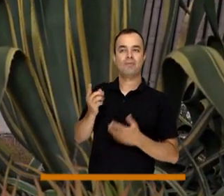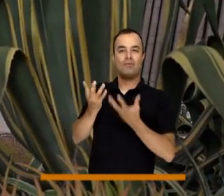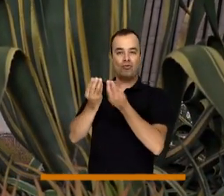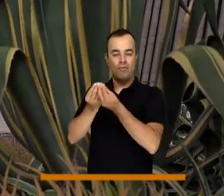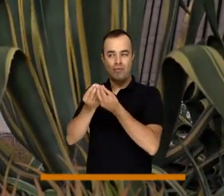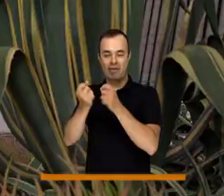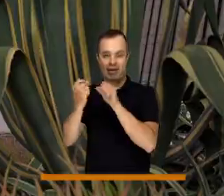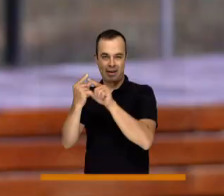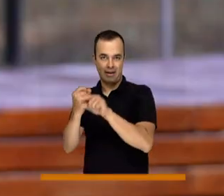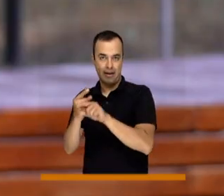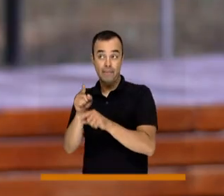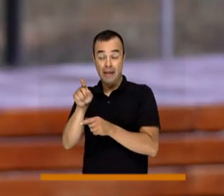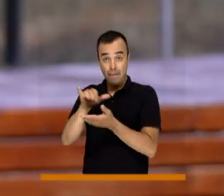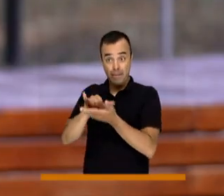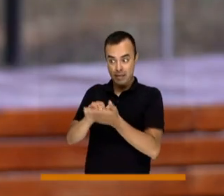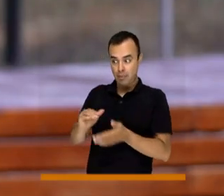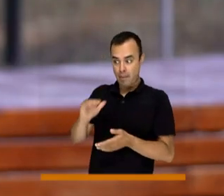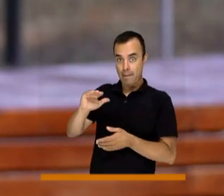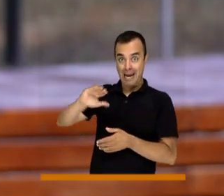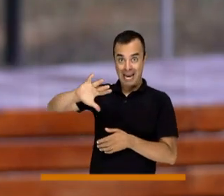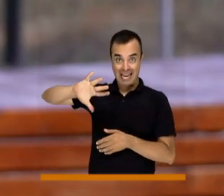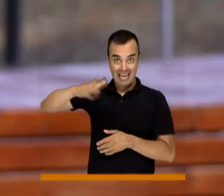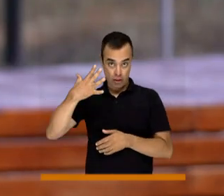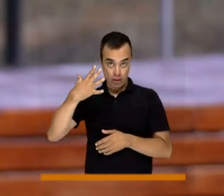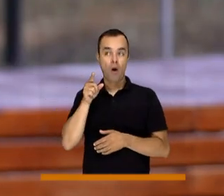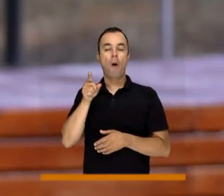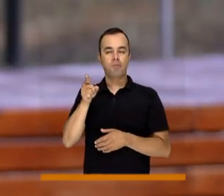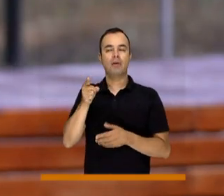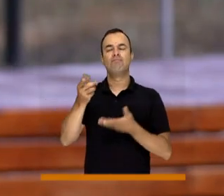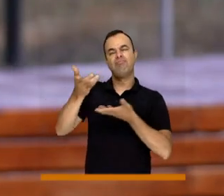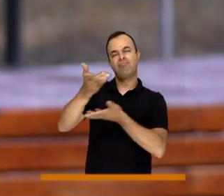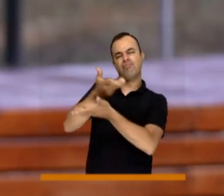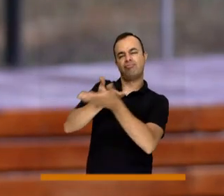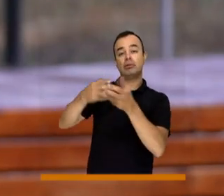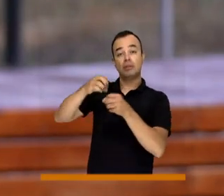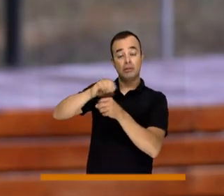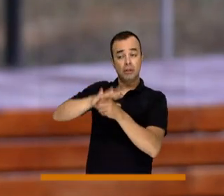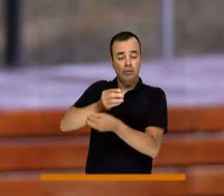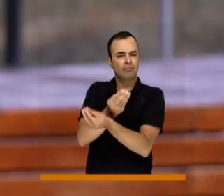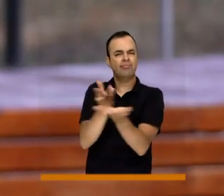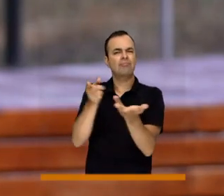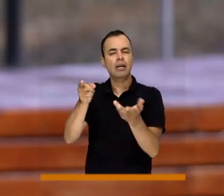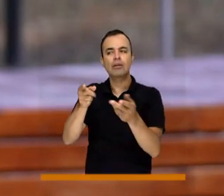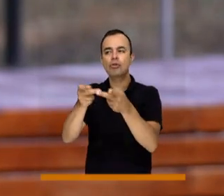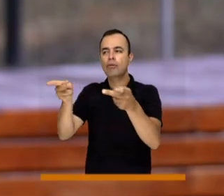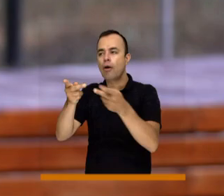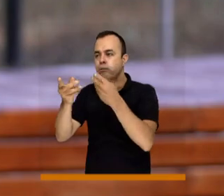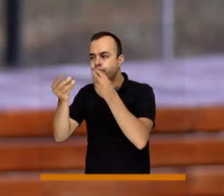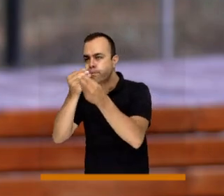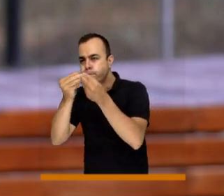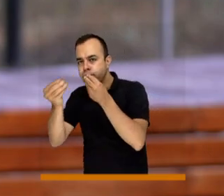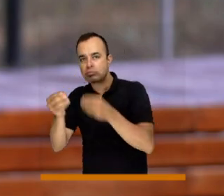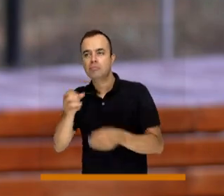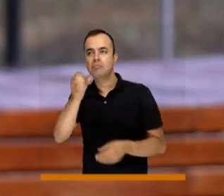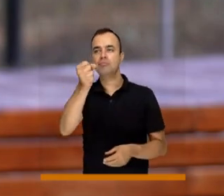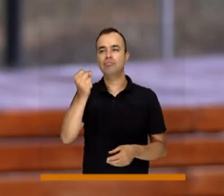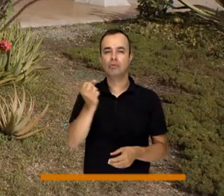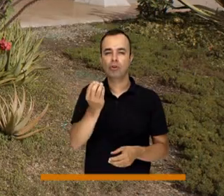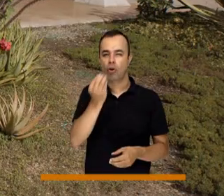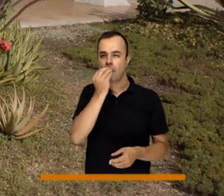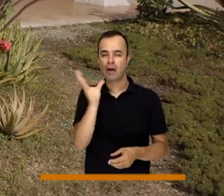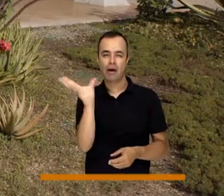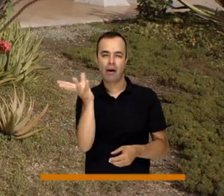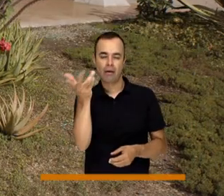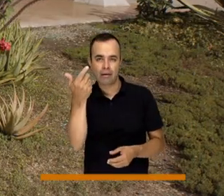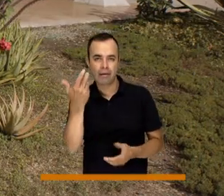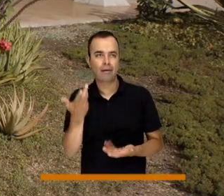año 2015, los funcionarios del distrito disponen de esta terraza en el piso quinto de la Alcaldía. Una zona para comer,